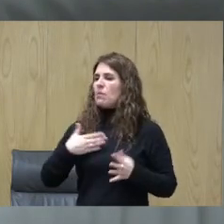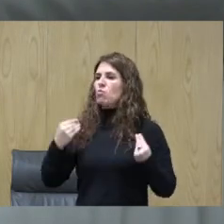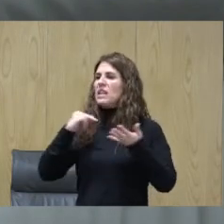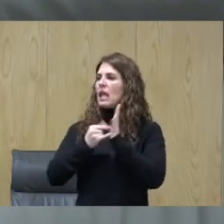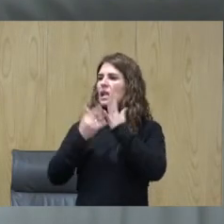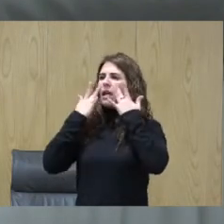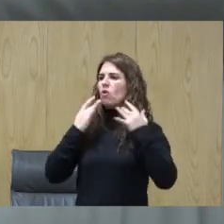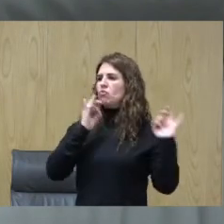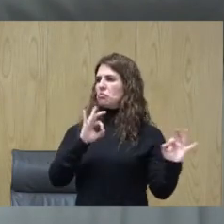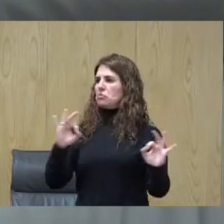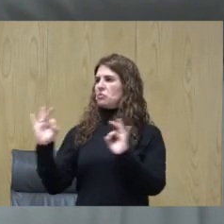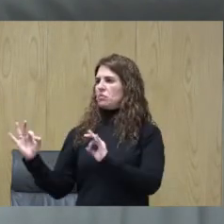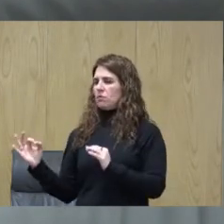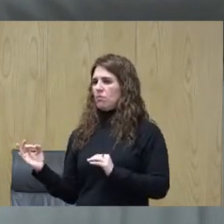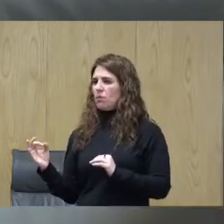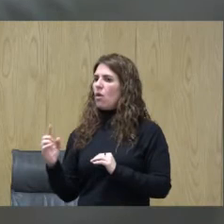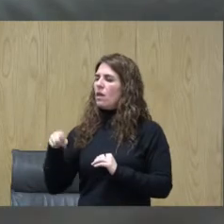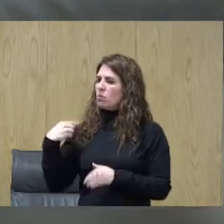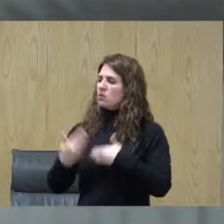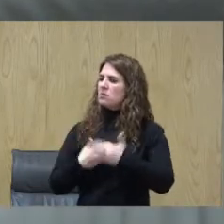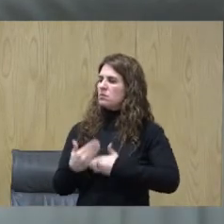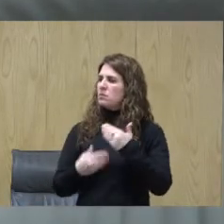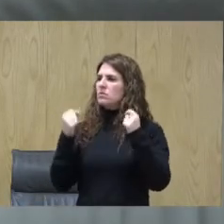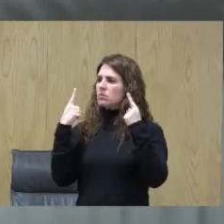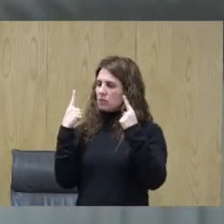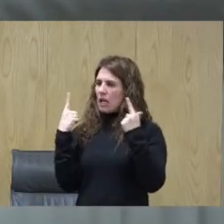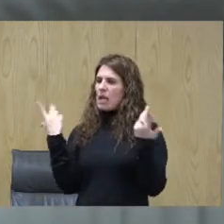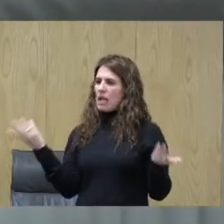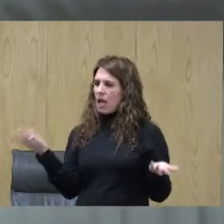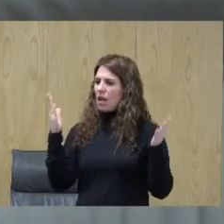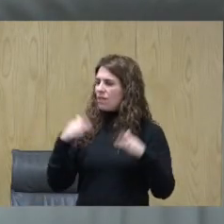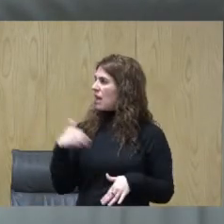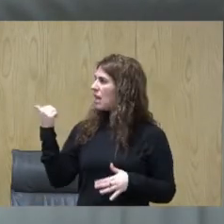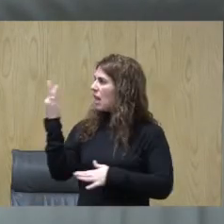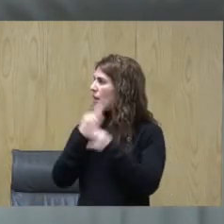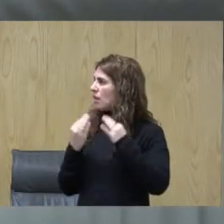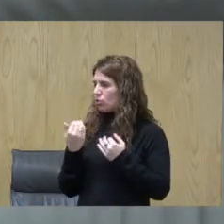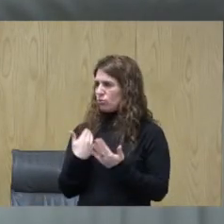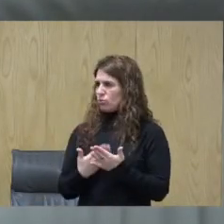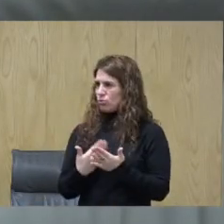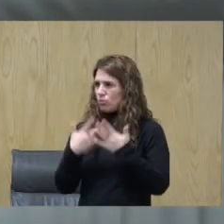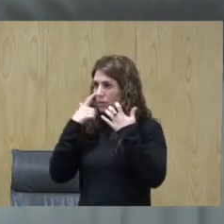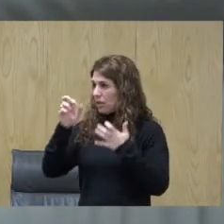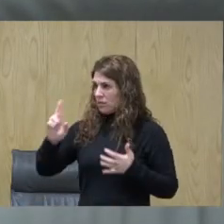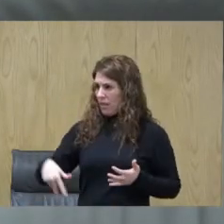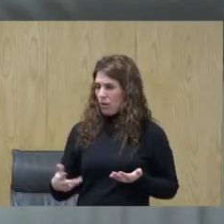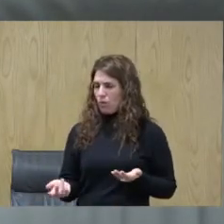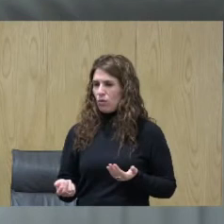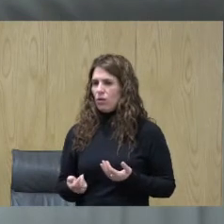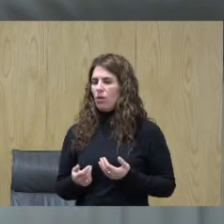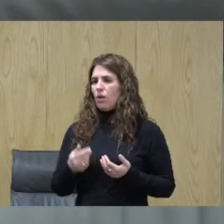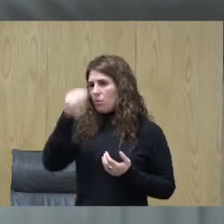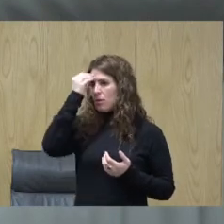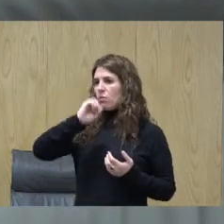y tal, pero efectivamente la razón nos la da ahora los datos, ¿no? Y efectivamente tienes toda la razón. Yo creo que lo